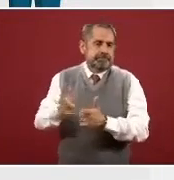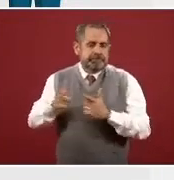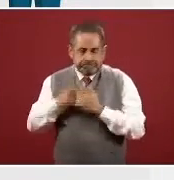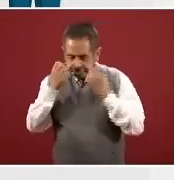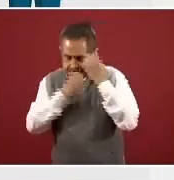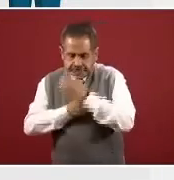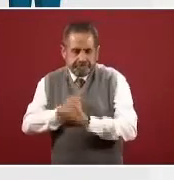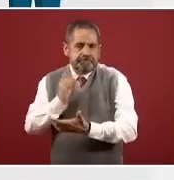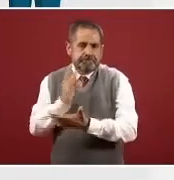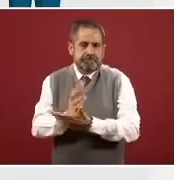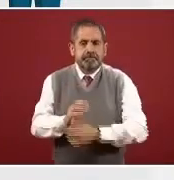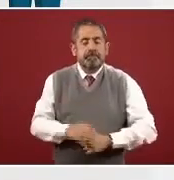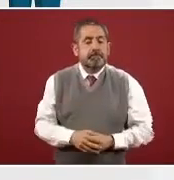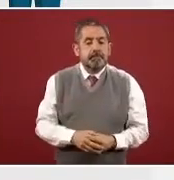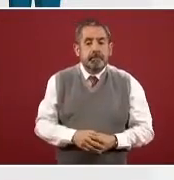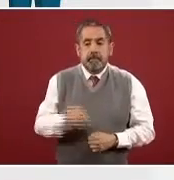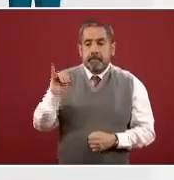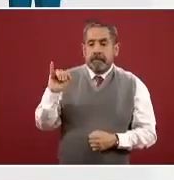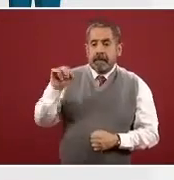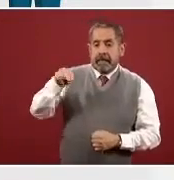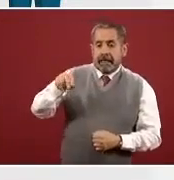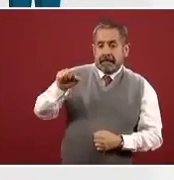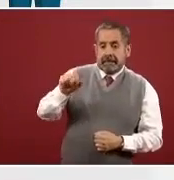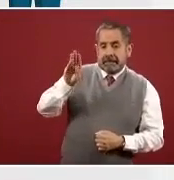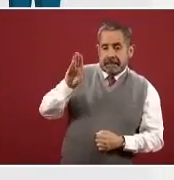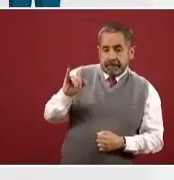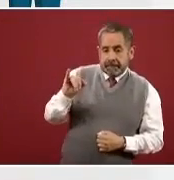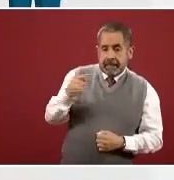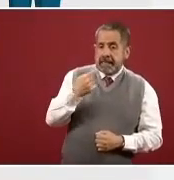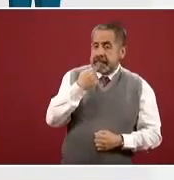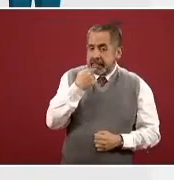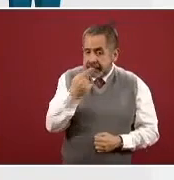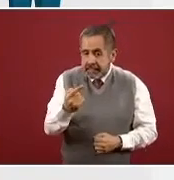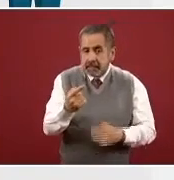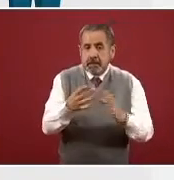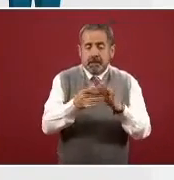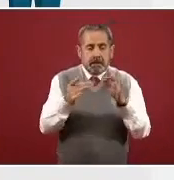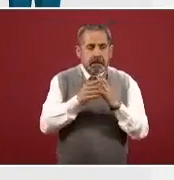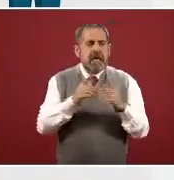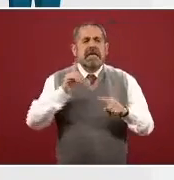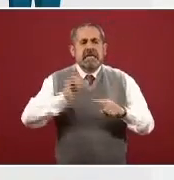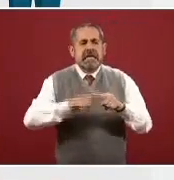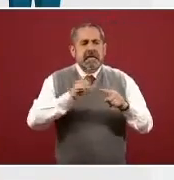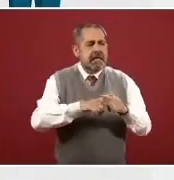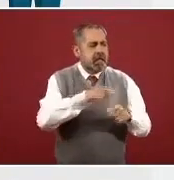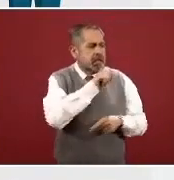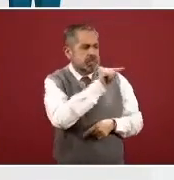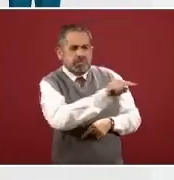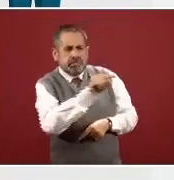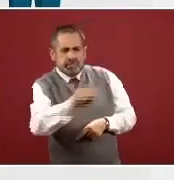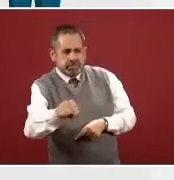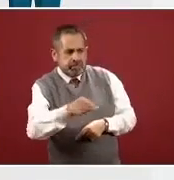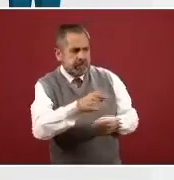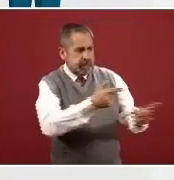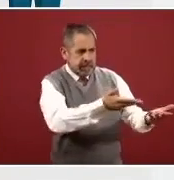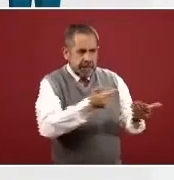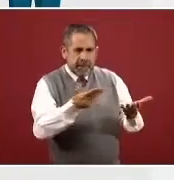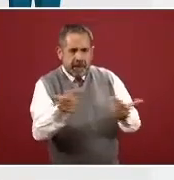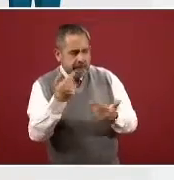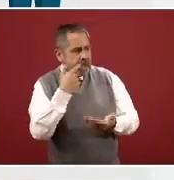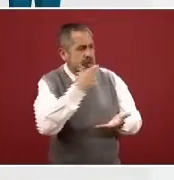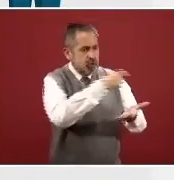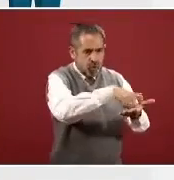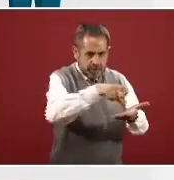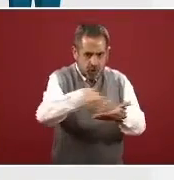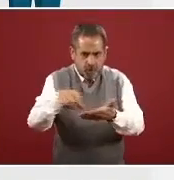El INSABI, a su vez, identifica los diferentes proveedores. Cada insumo se compra, va a